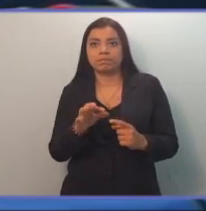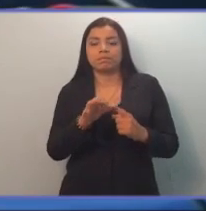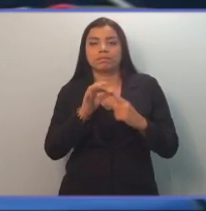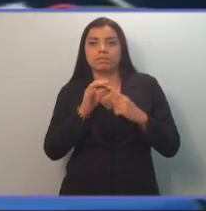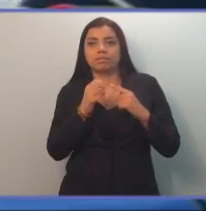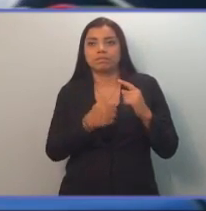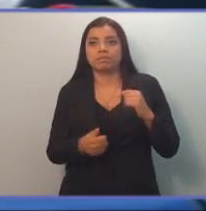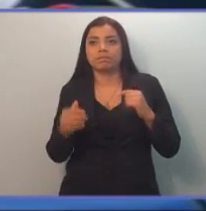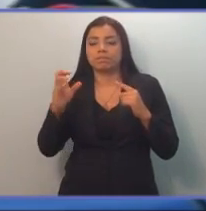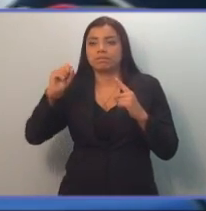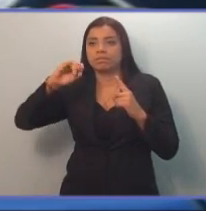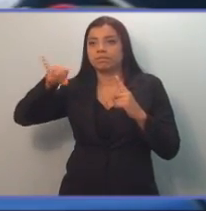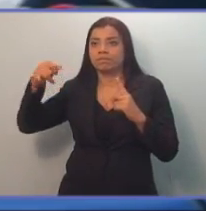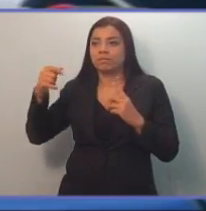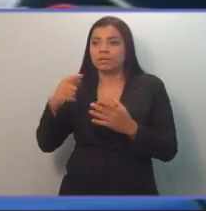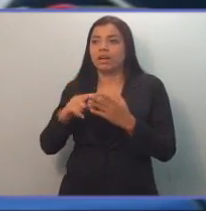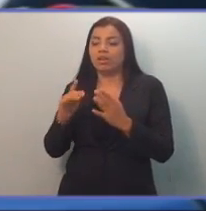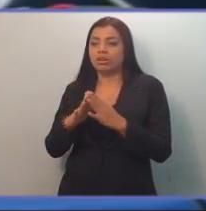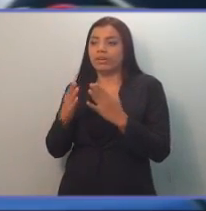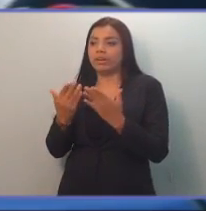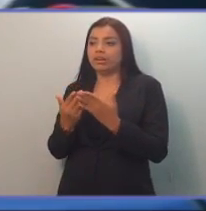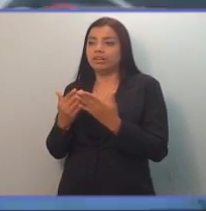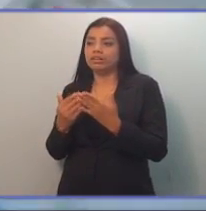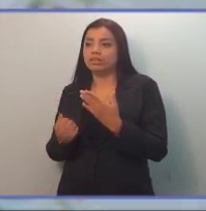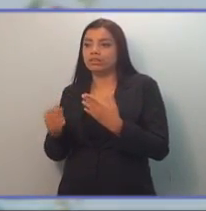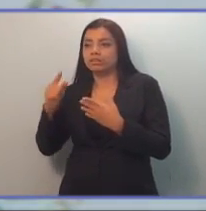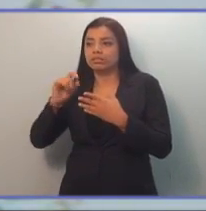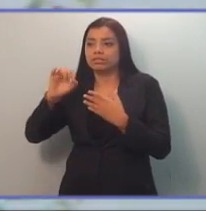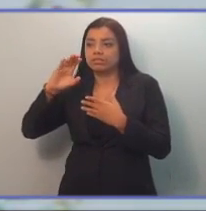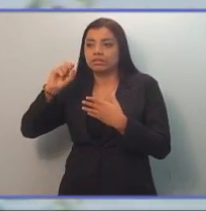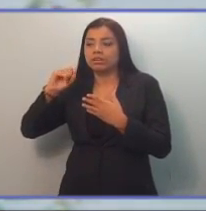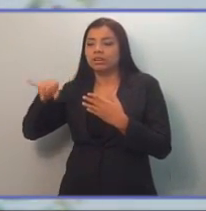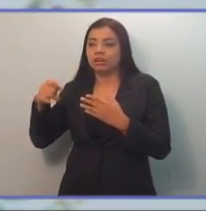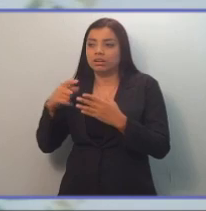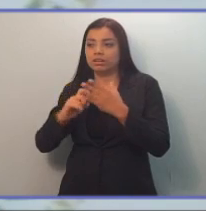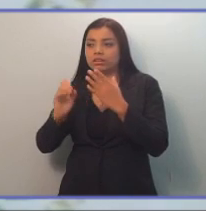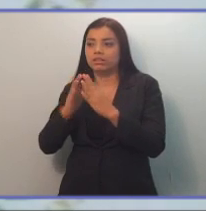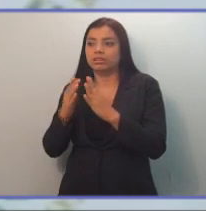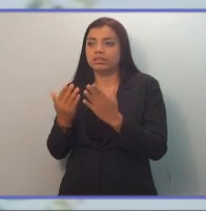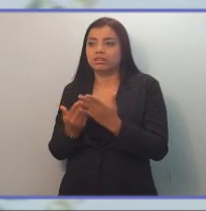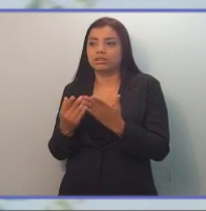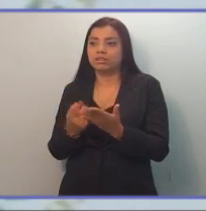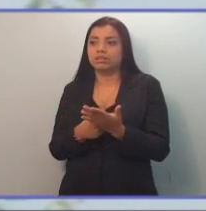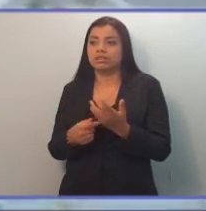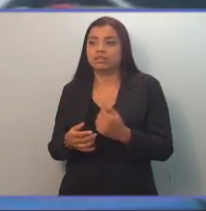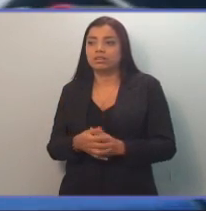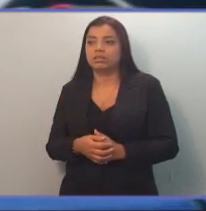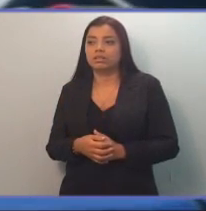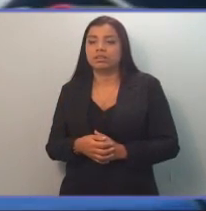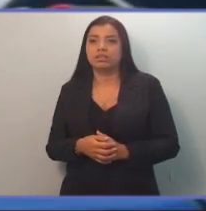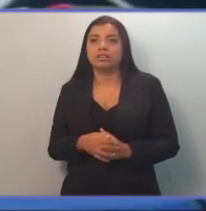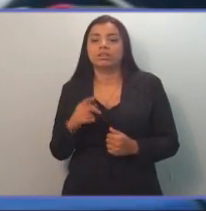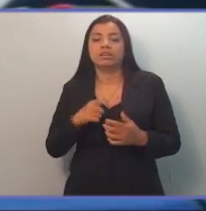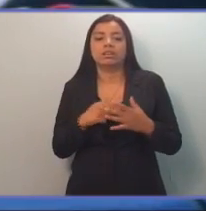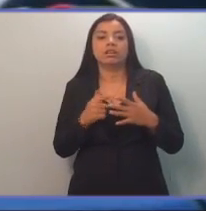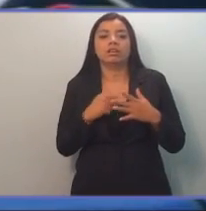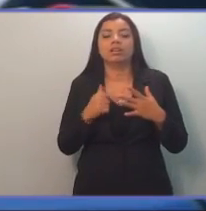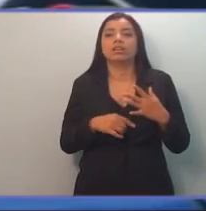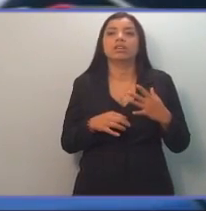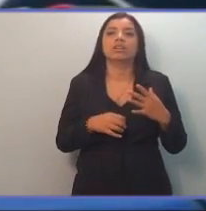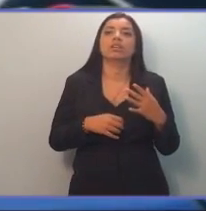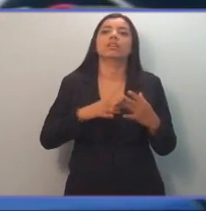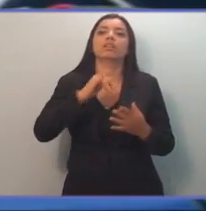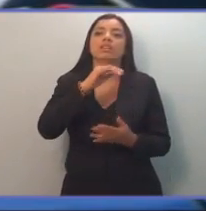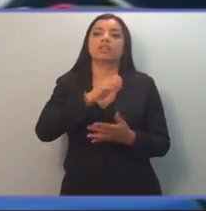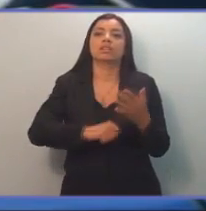de lo Constitucional, si estaría dispuesta a examinar y analizar y someter a pruebas las leyes que traten sobre los